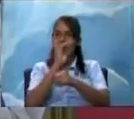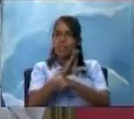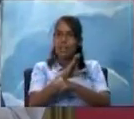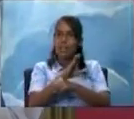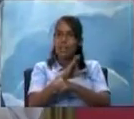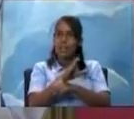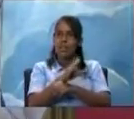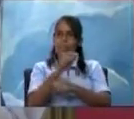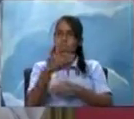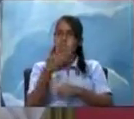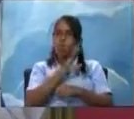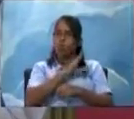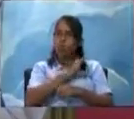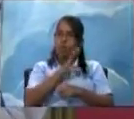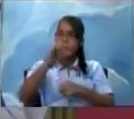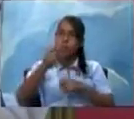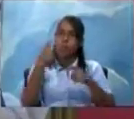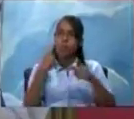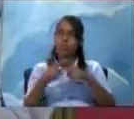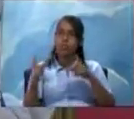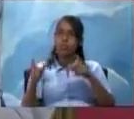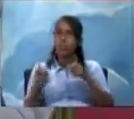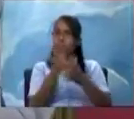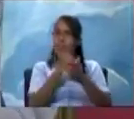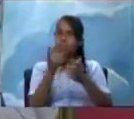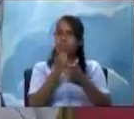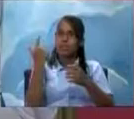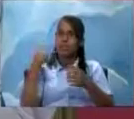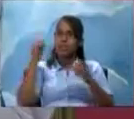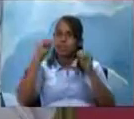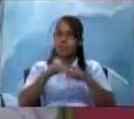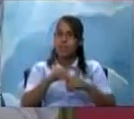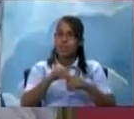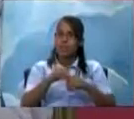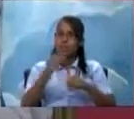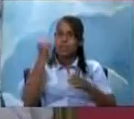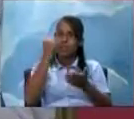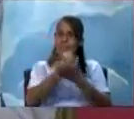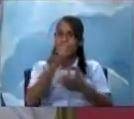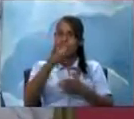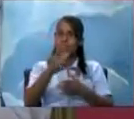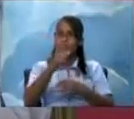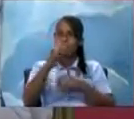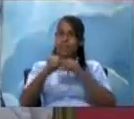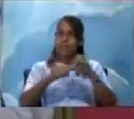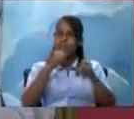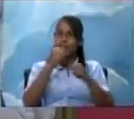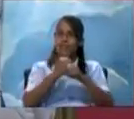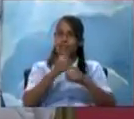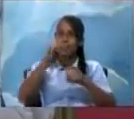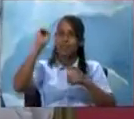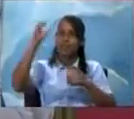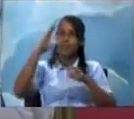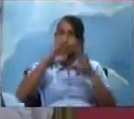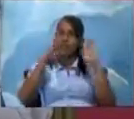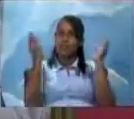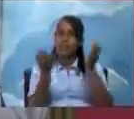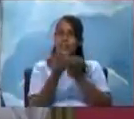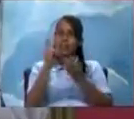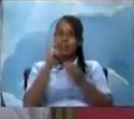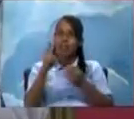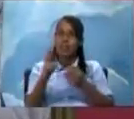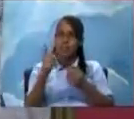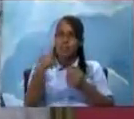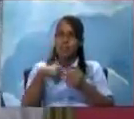repartimos, lo compramos en otra librería y tenemos que ponerle el sellito arriba, pues, de la otra marca, que se